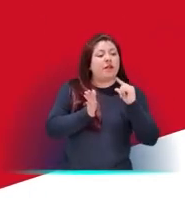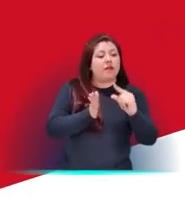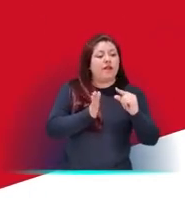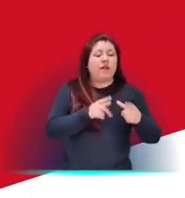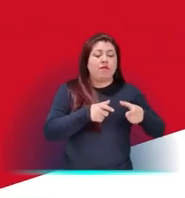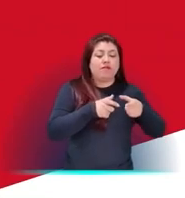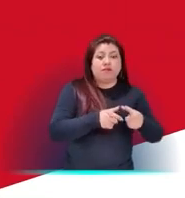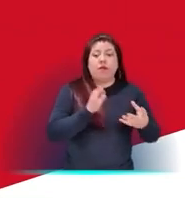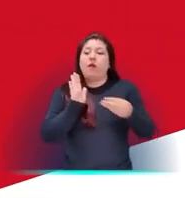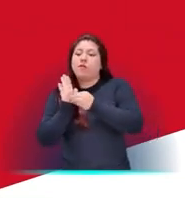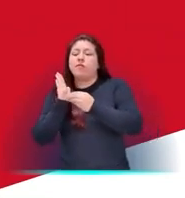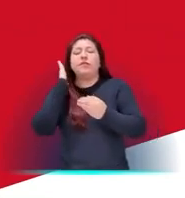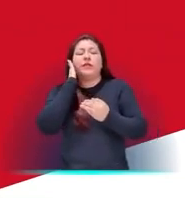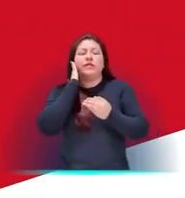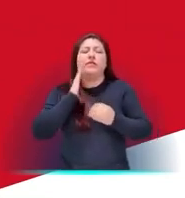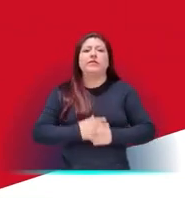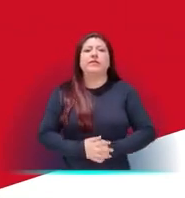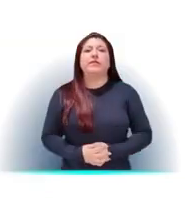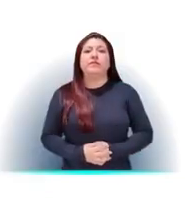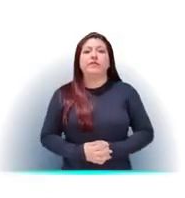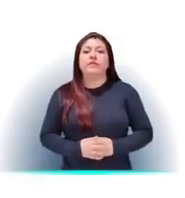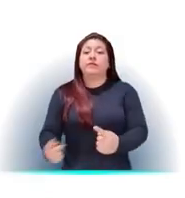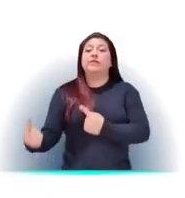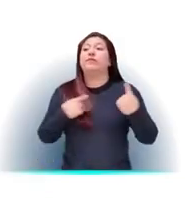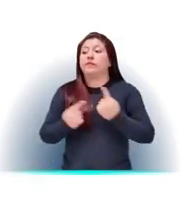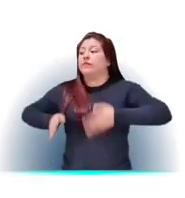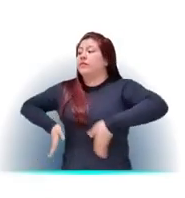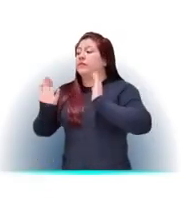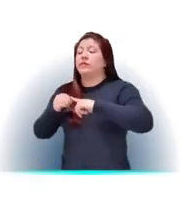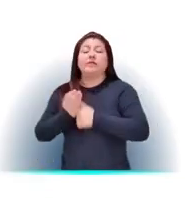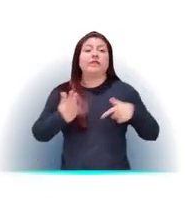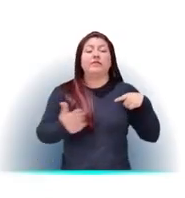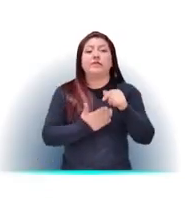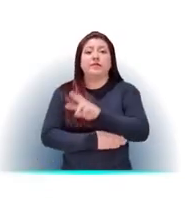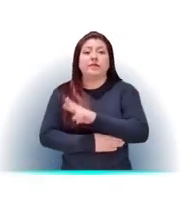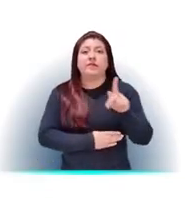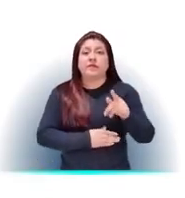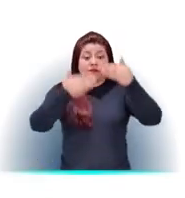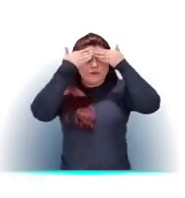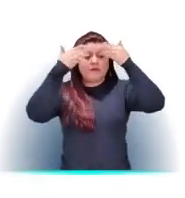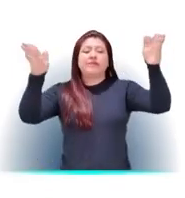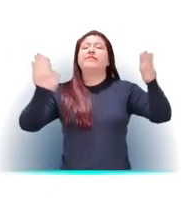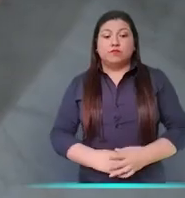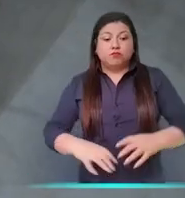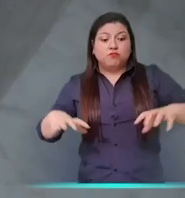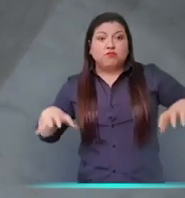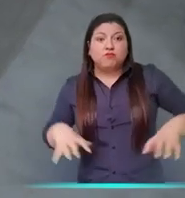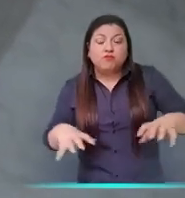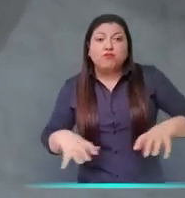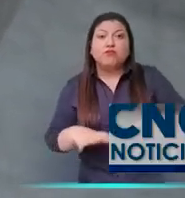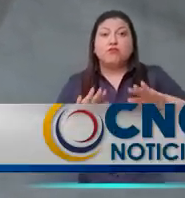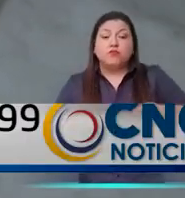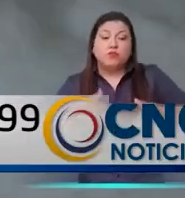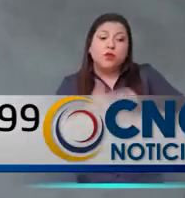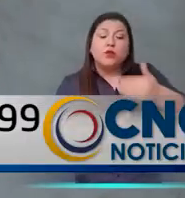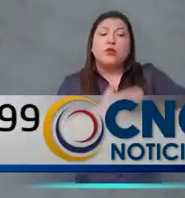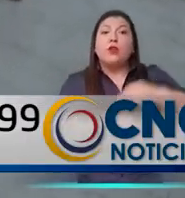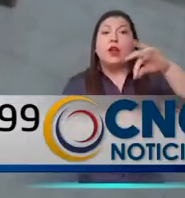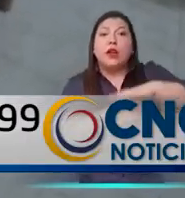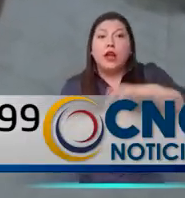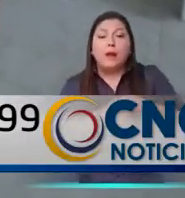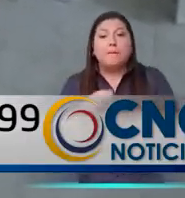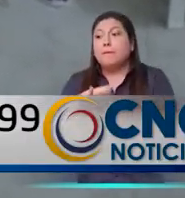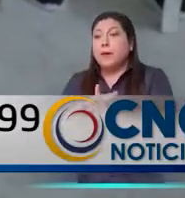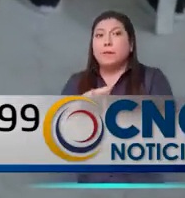ubicados en centros comerciales guatapurí unicentro Mega Mall y mayales aguachica Agustín codazzi y bosconia con